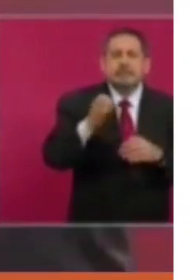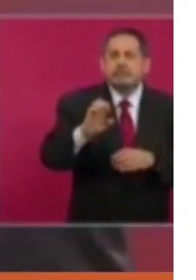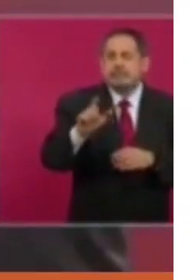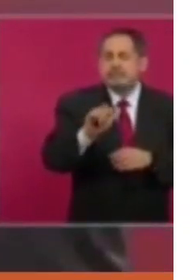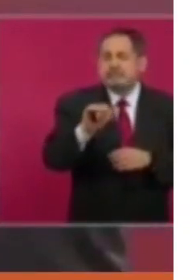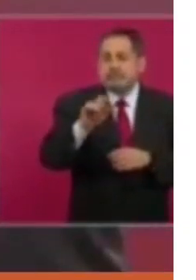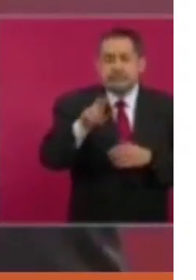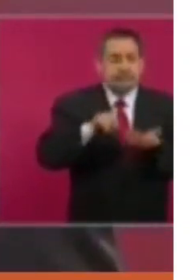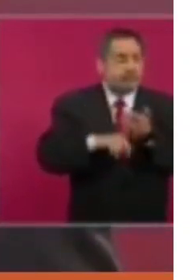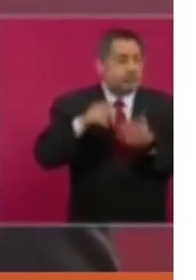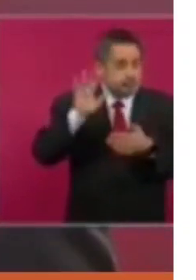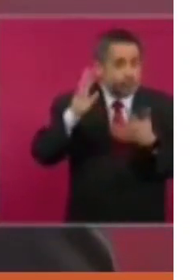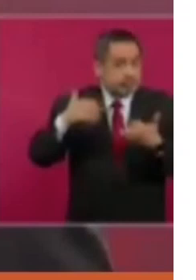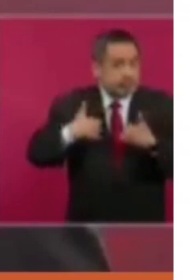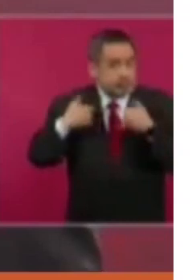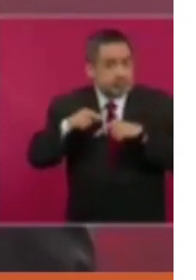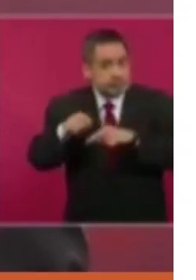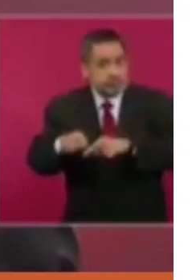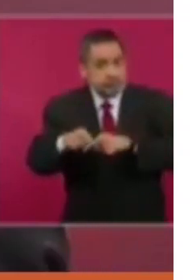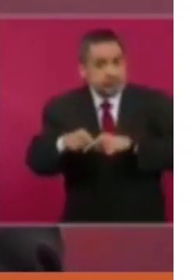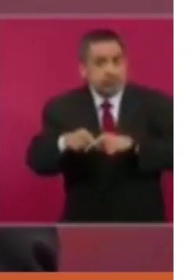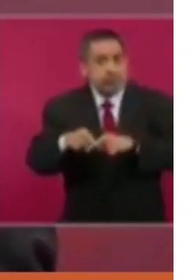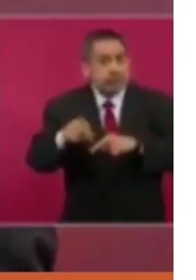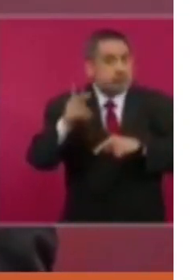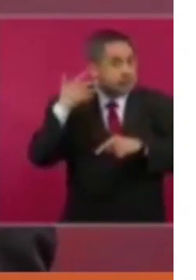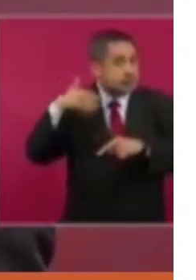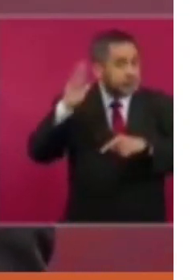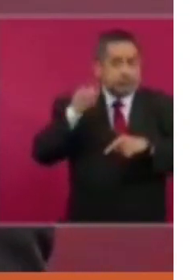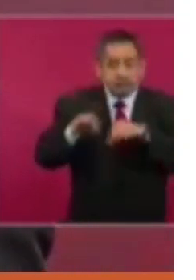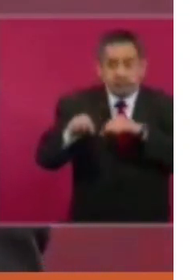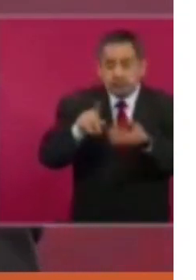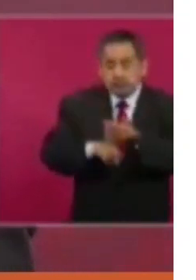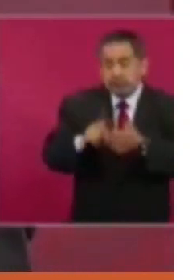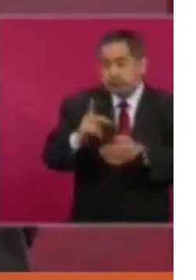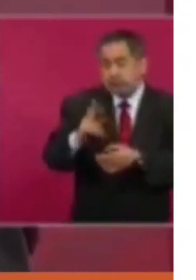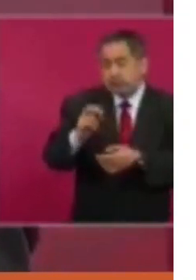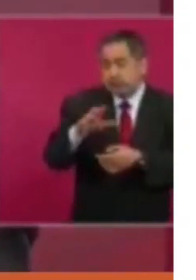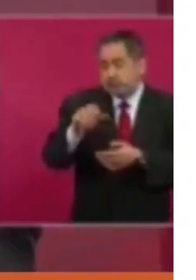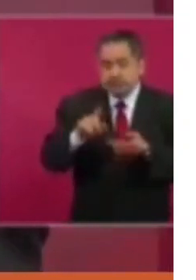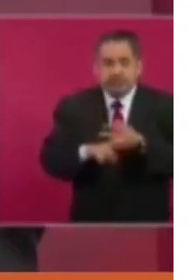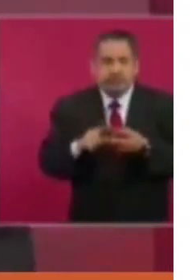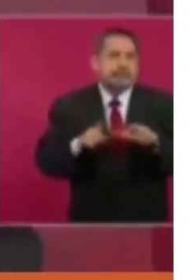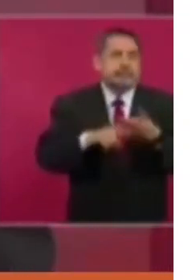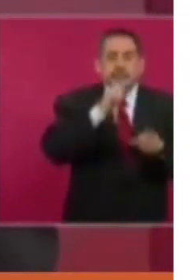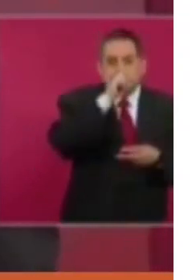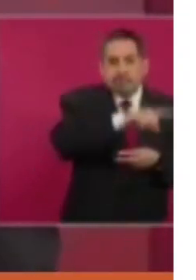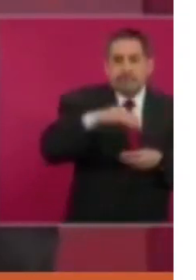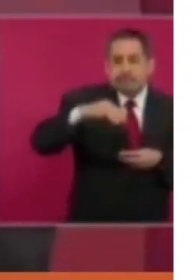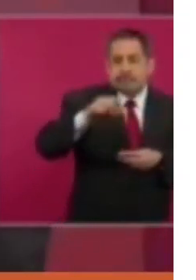joven, estuvo ahí en proceso, ya no hablemos de Marín.